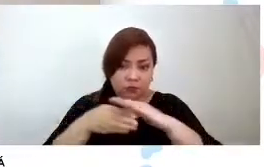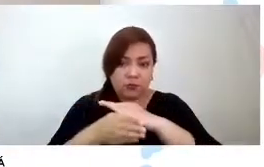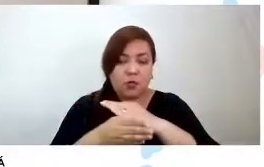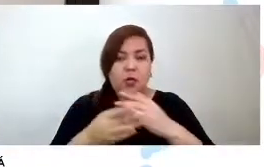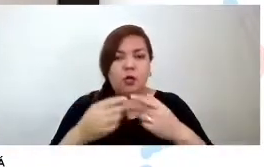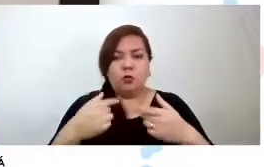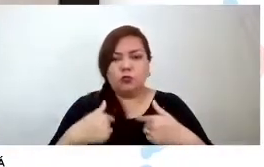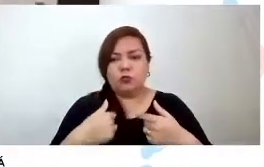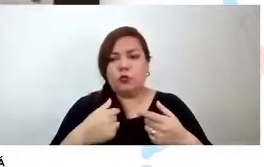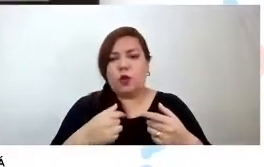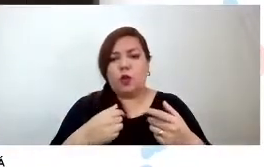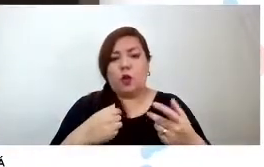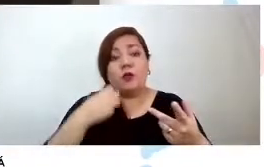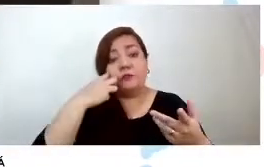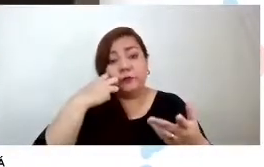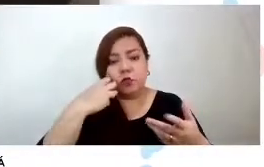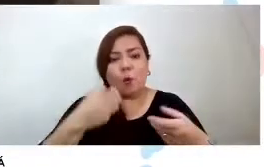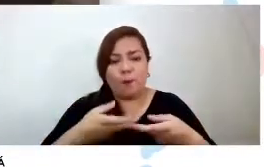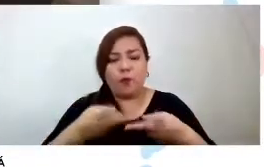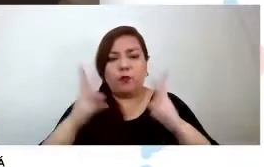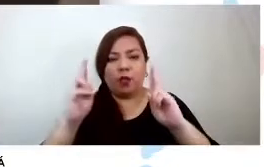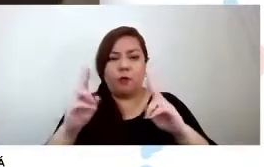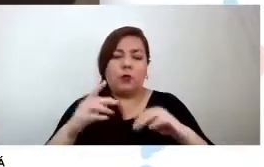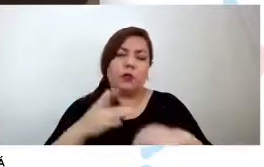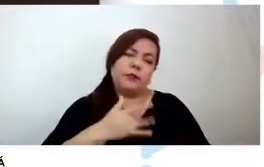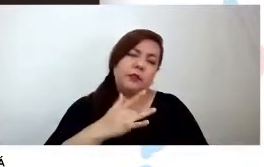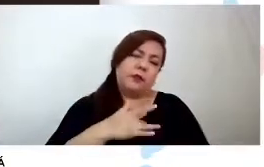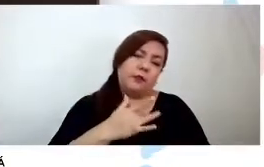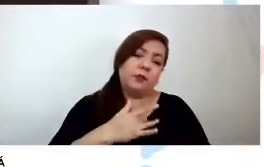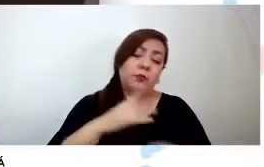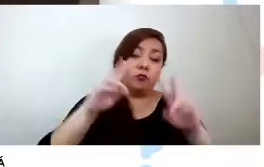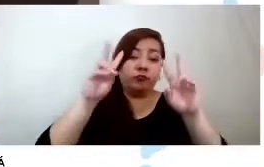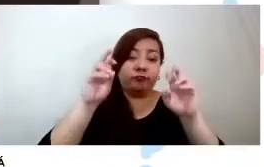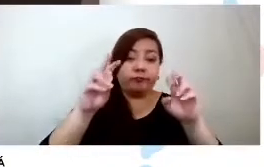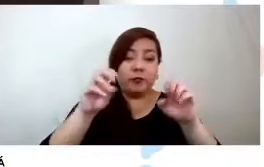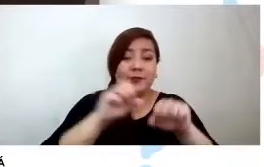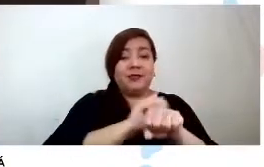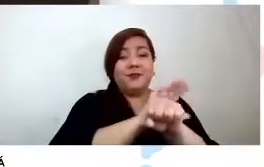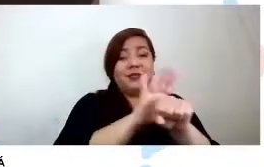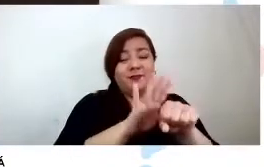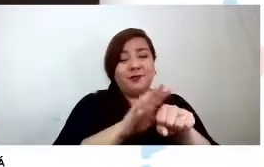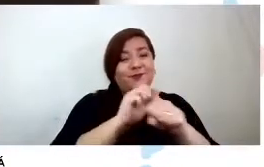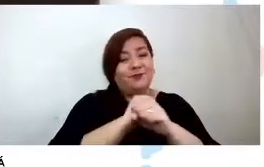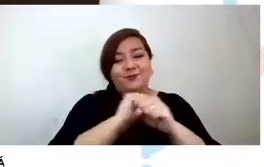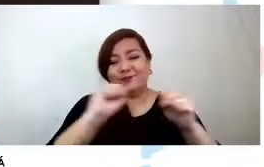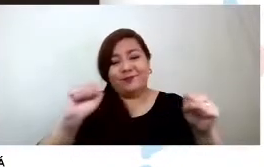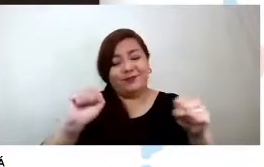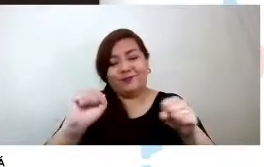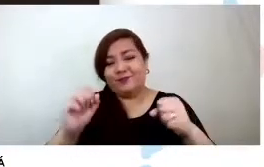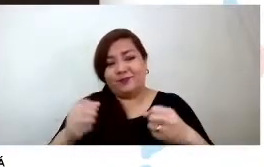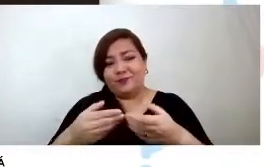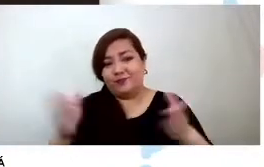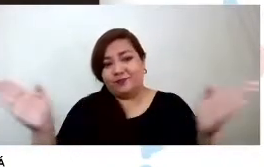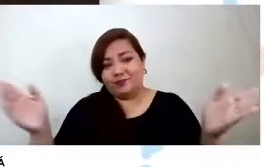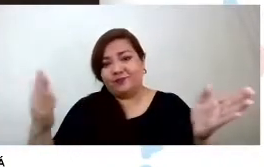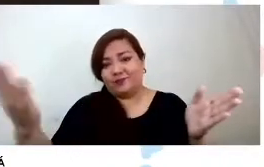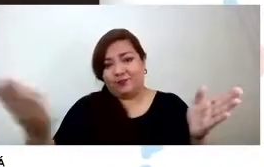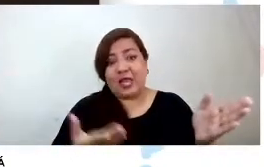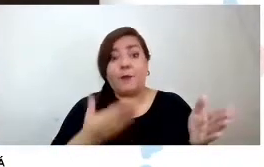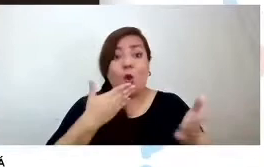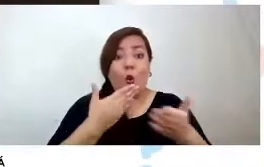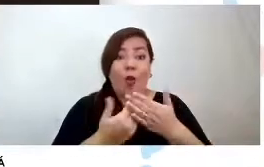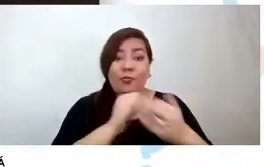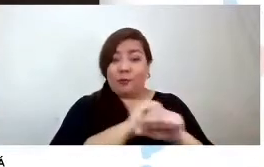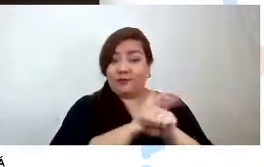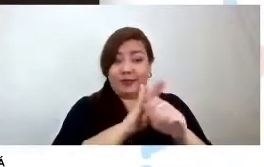en físico, que lamentablemente por temas de pandemia no hemos podido lanzar, pero los vamos a dejar cordialmente invitados cuando lancemos.